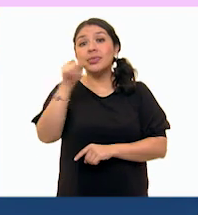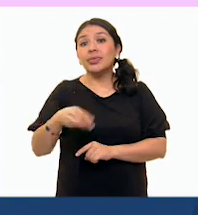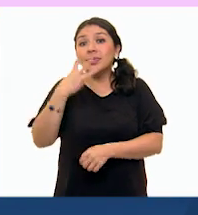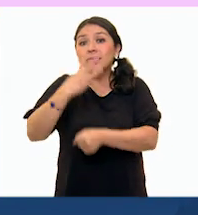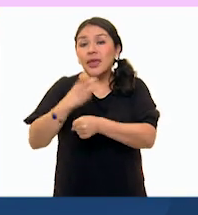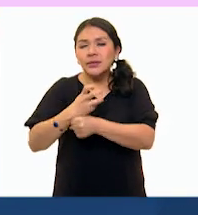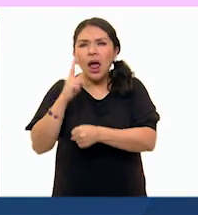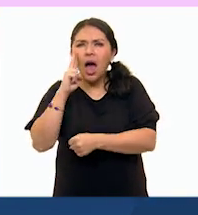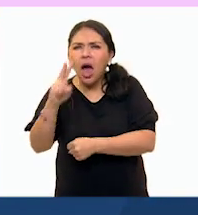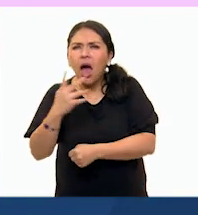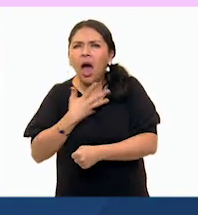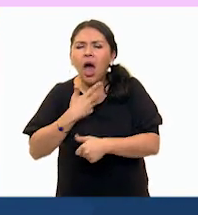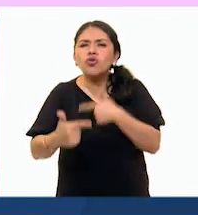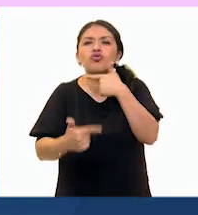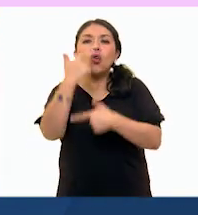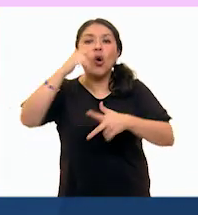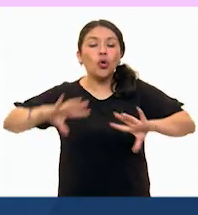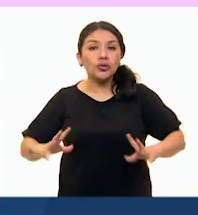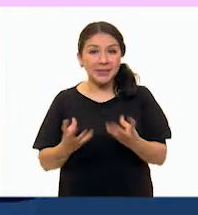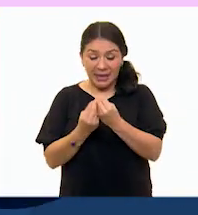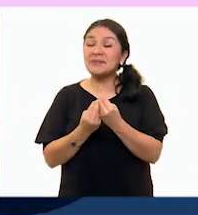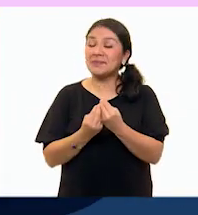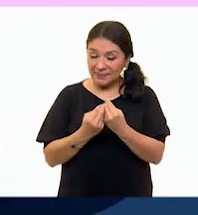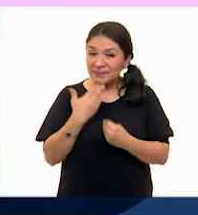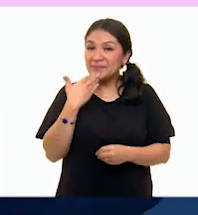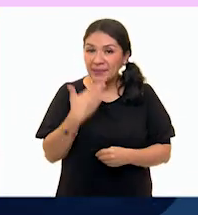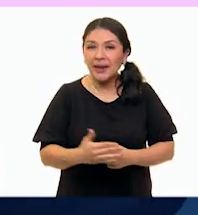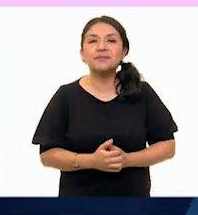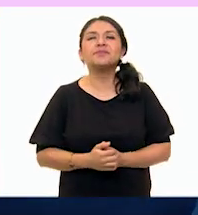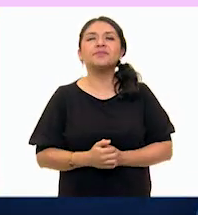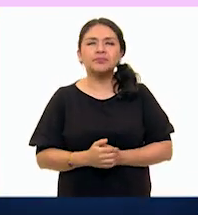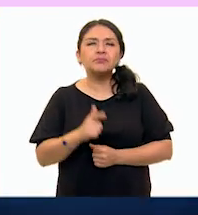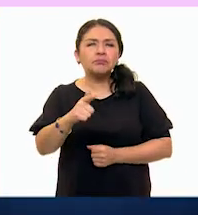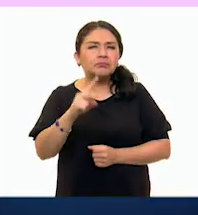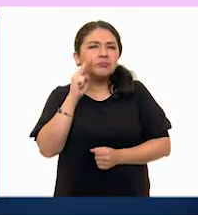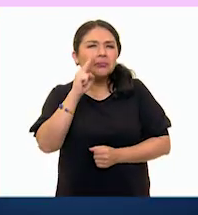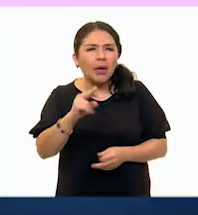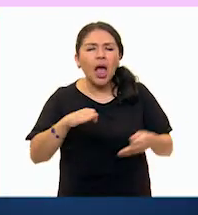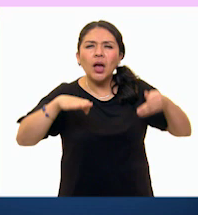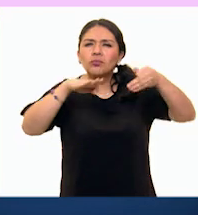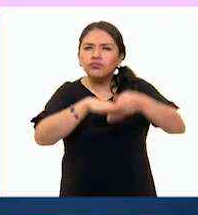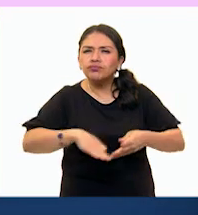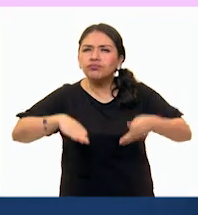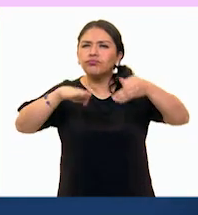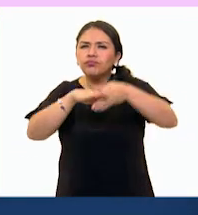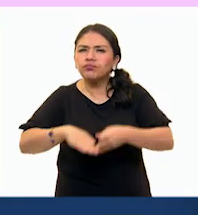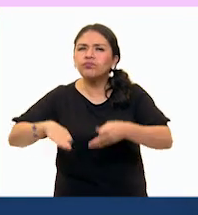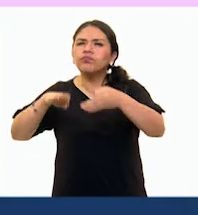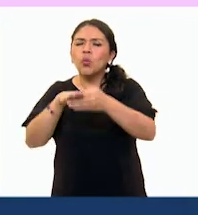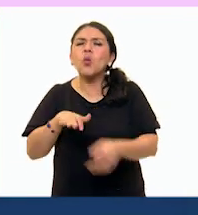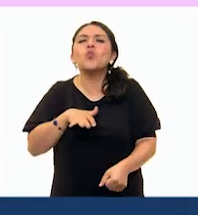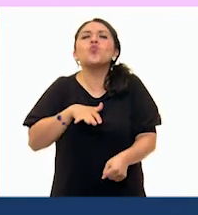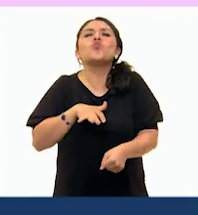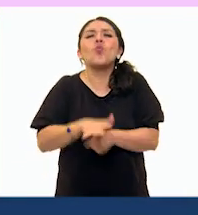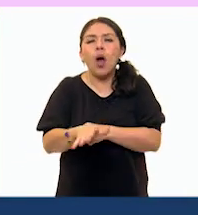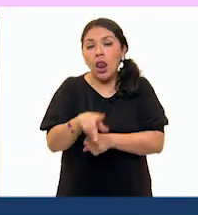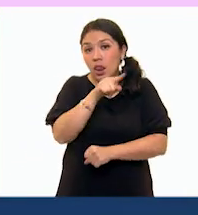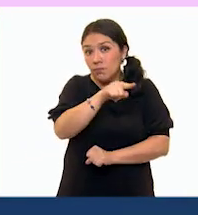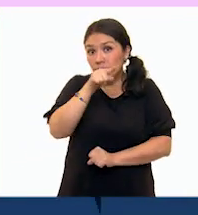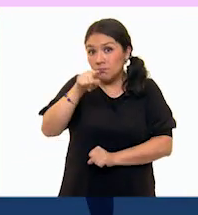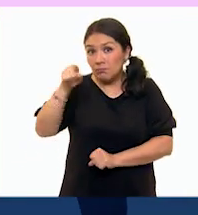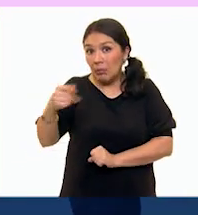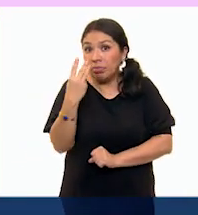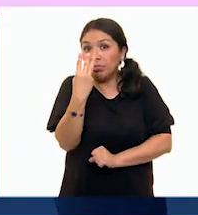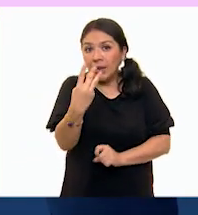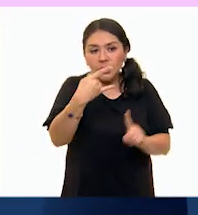son 12 en total. Correcto. ¿Qué regularidad hay entre el número de círculos de una